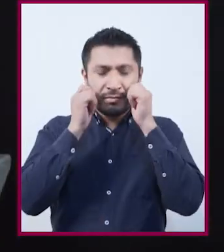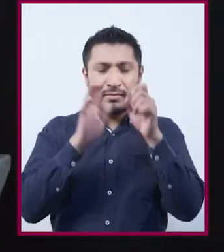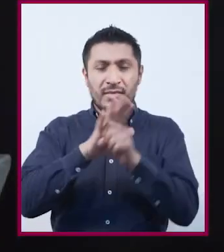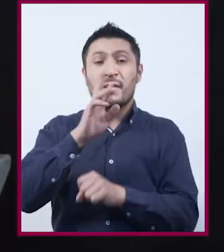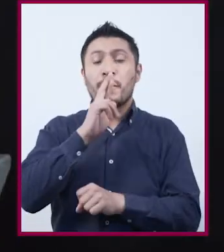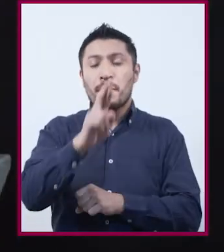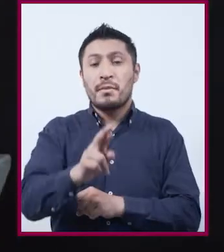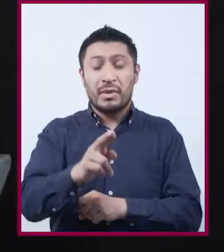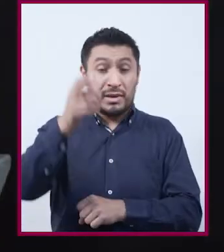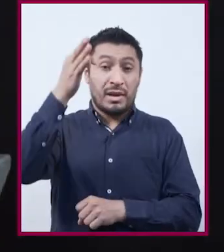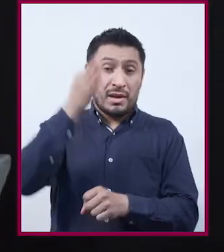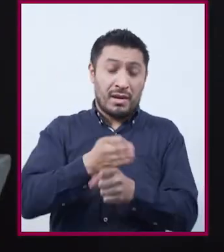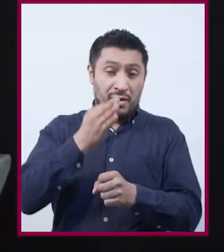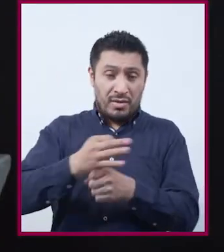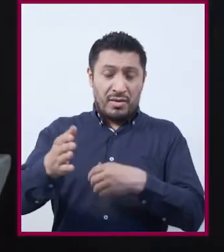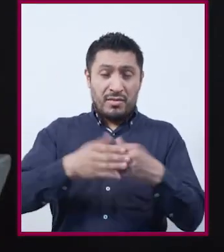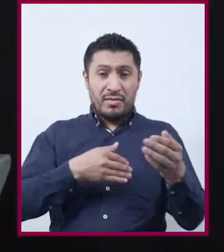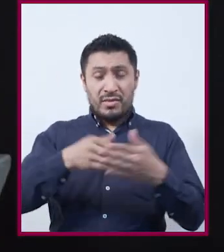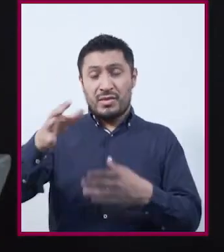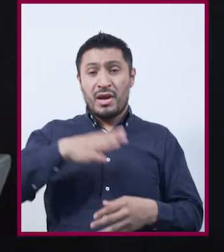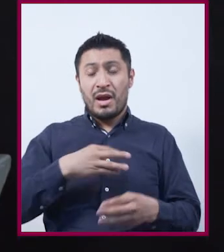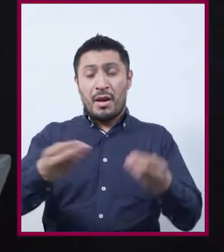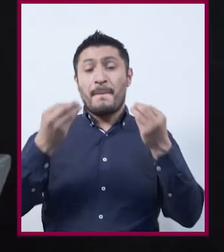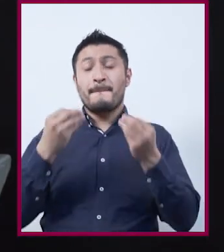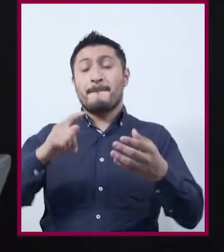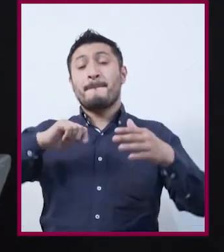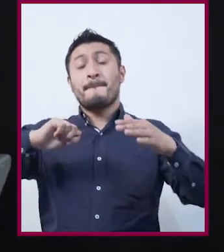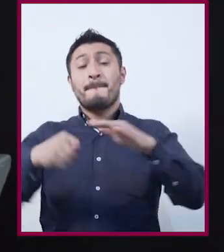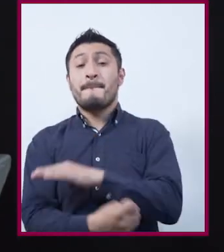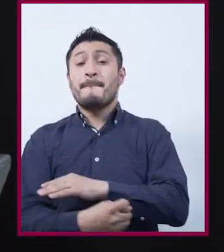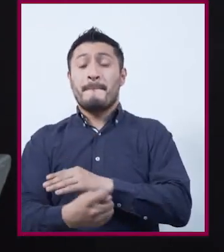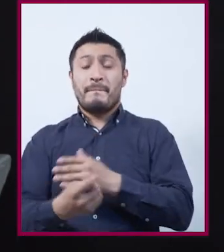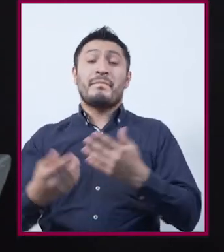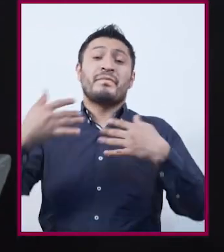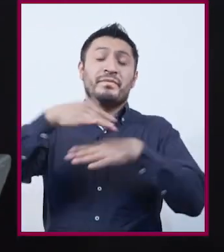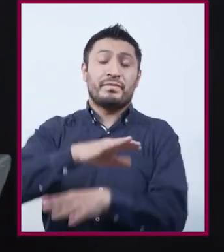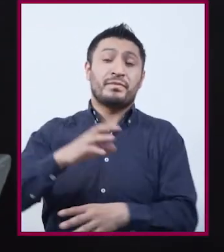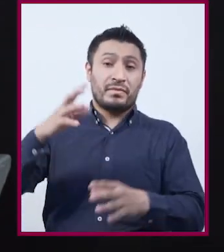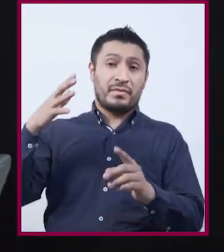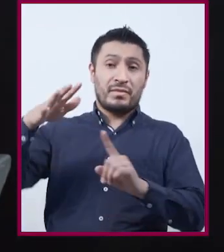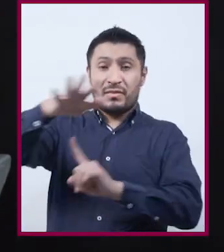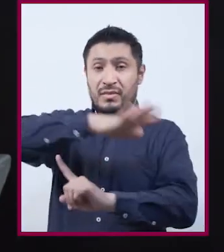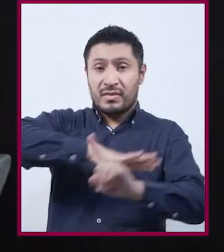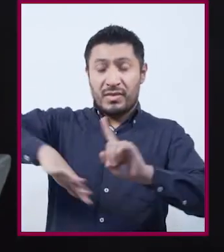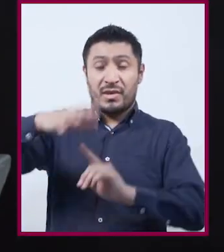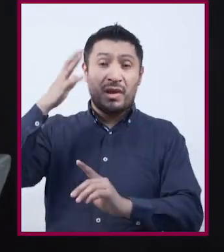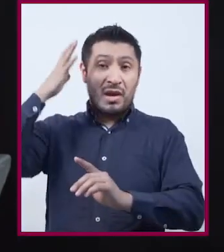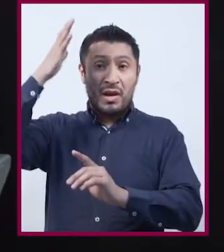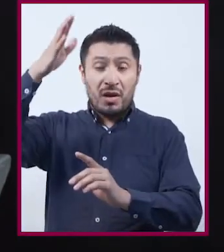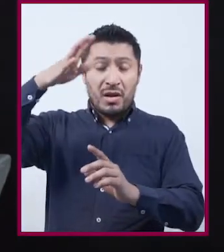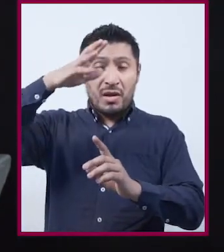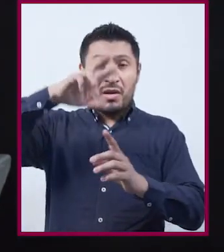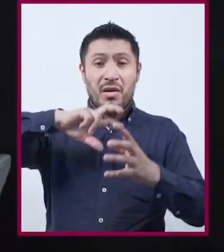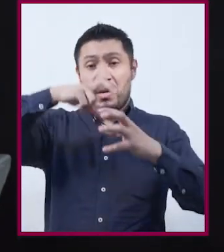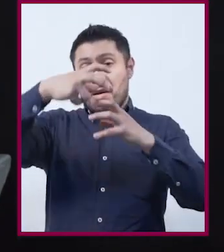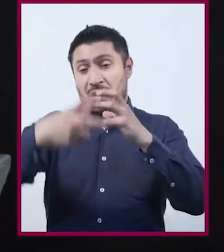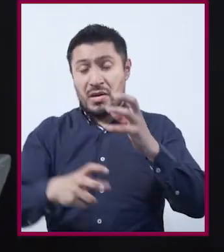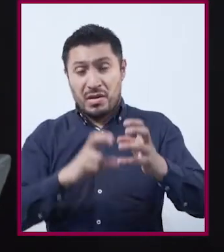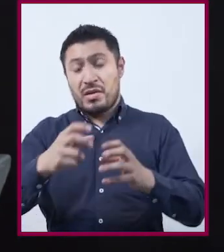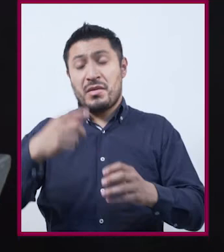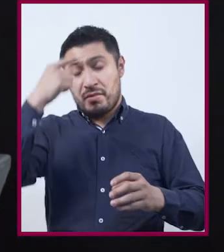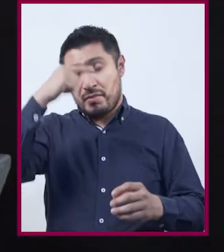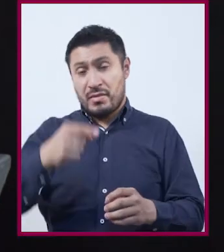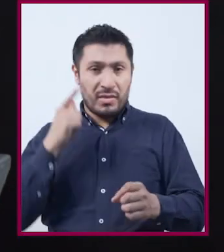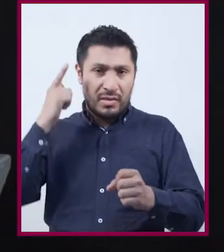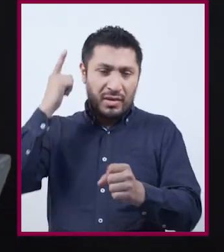Sea cual sea la respuesta, hay que decir que hoy en día contamos con muchos desarrollos tecnológicos en el campo de la meteorología que nos